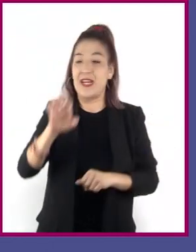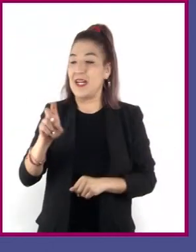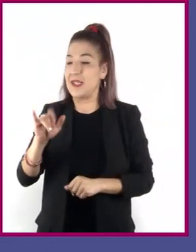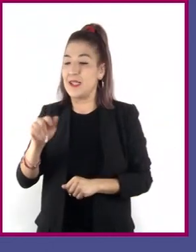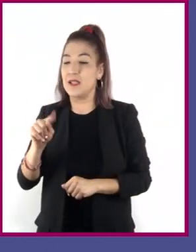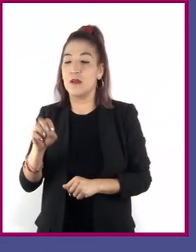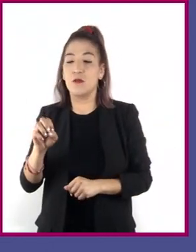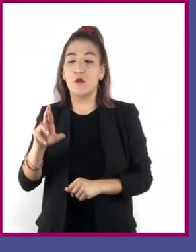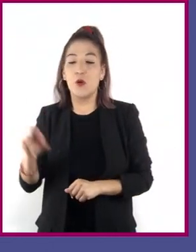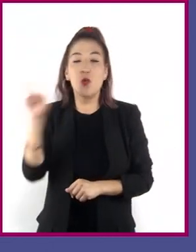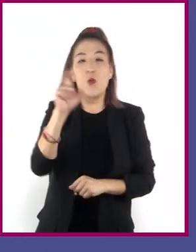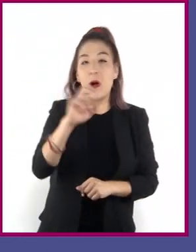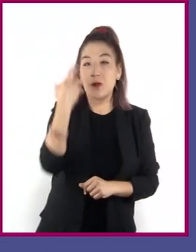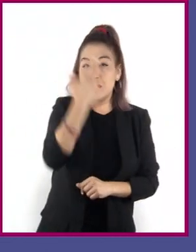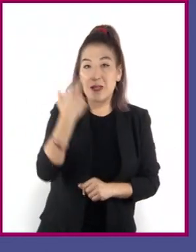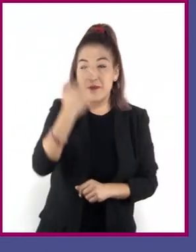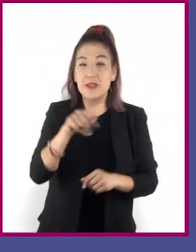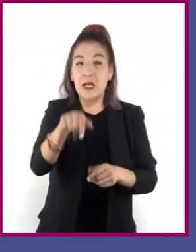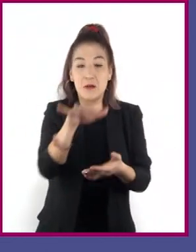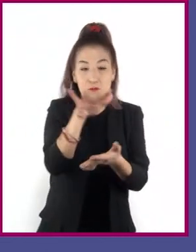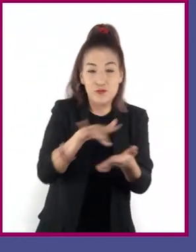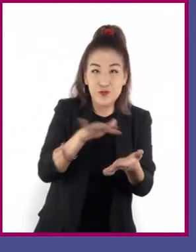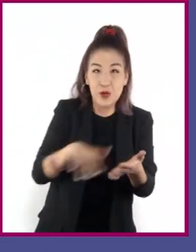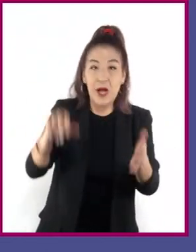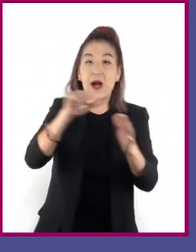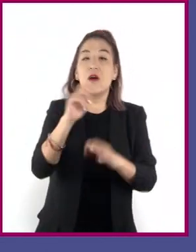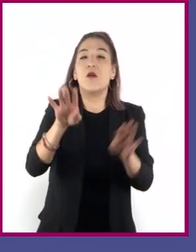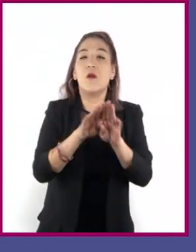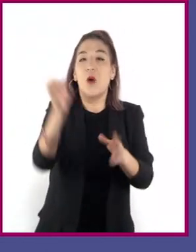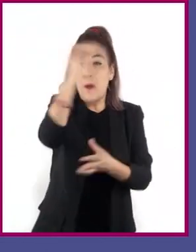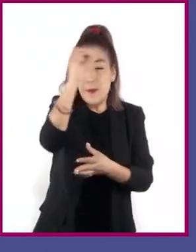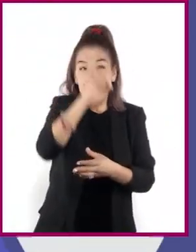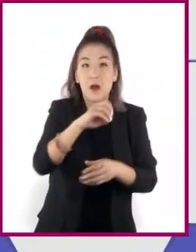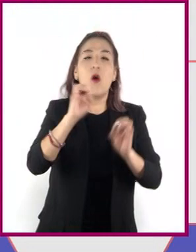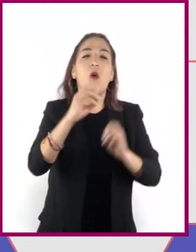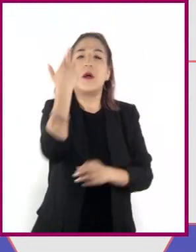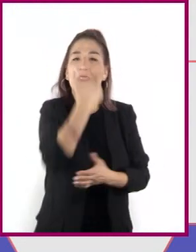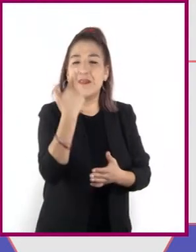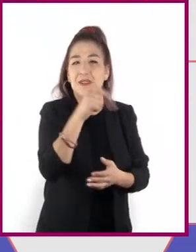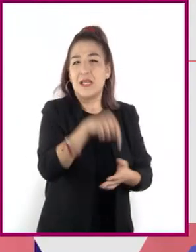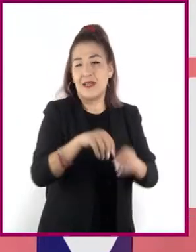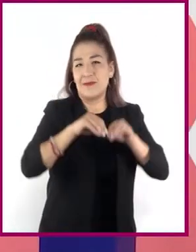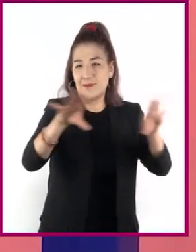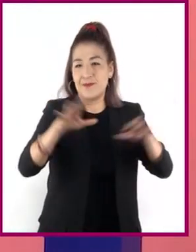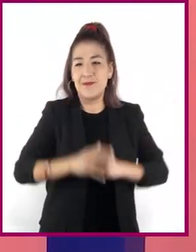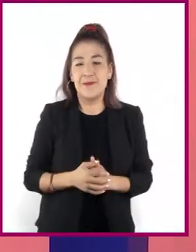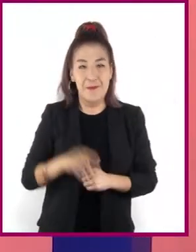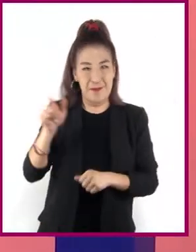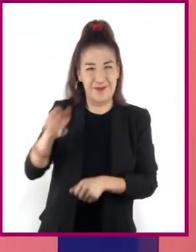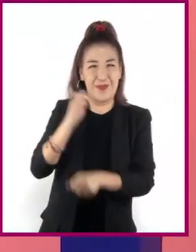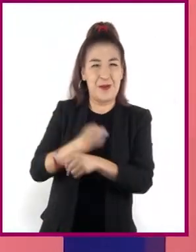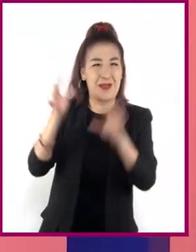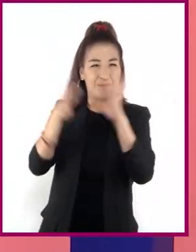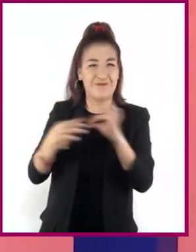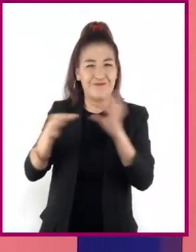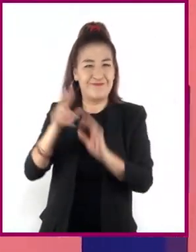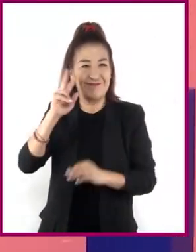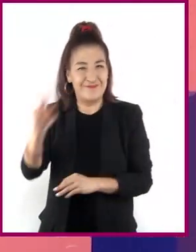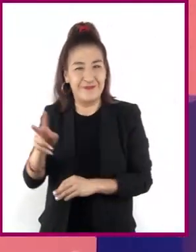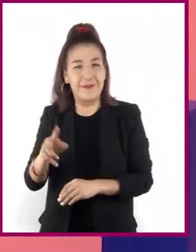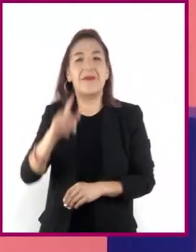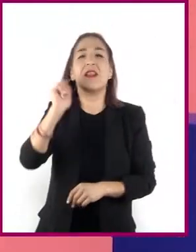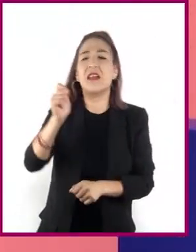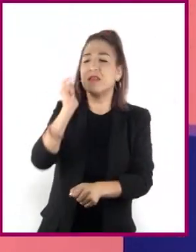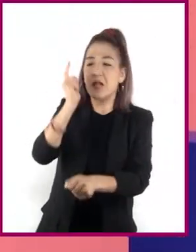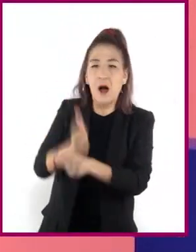revista una columna o un artículo que cuando revisa el trabajo de un proporción como pudimos darnos cuenta la labor del